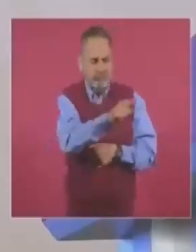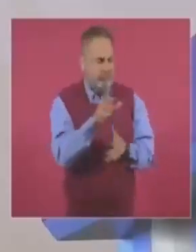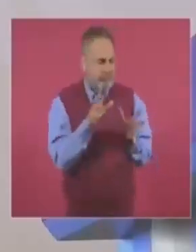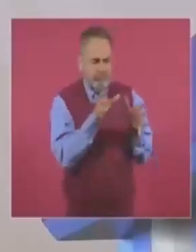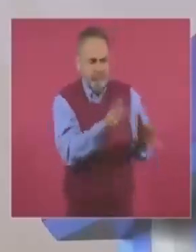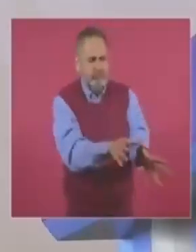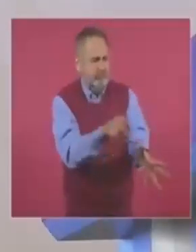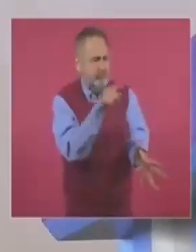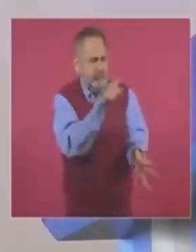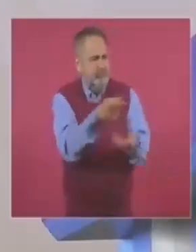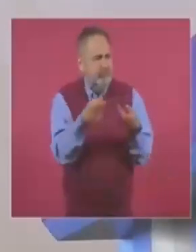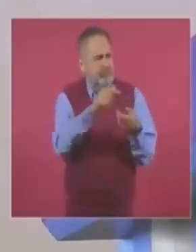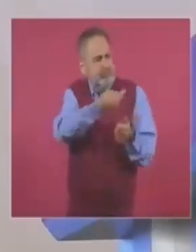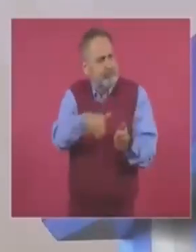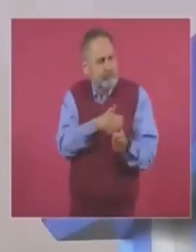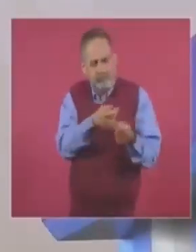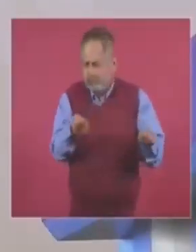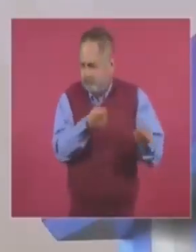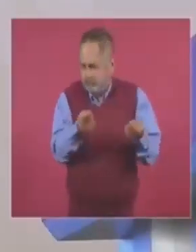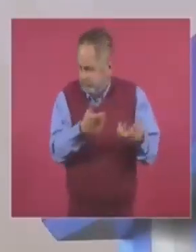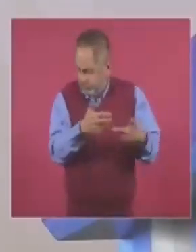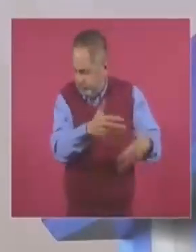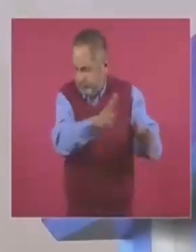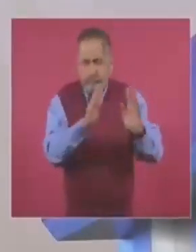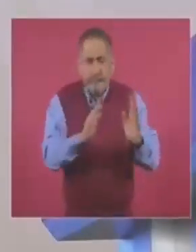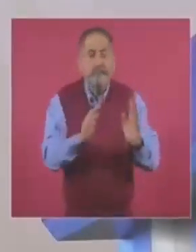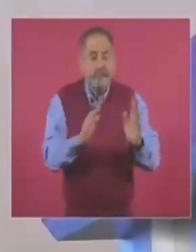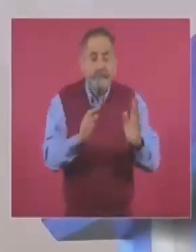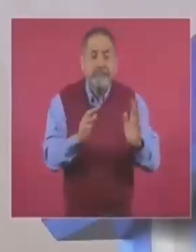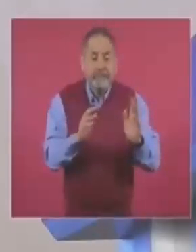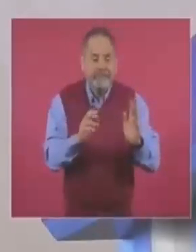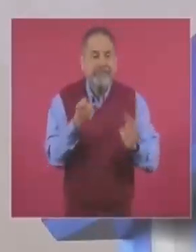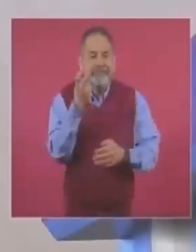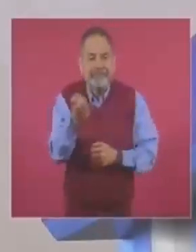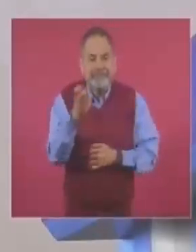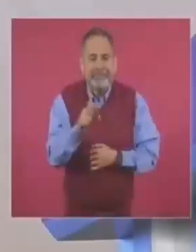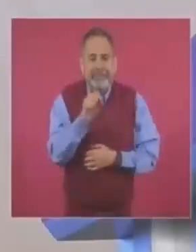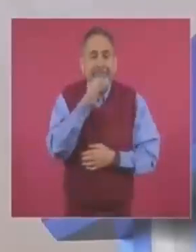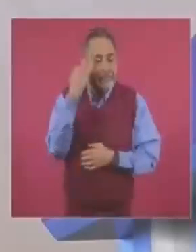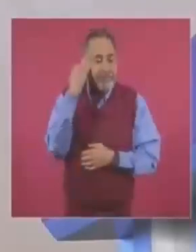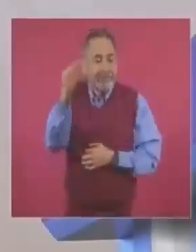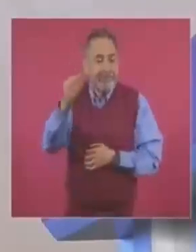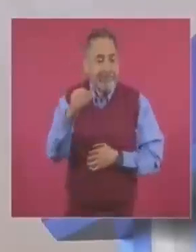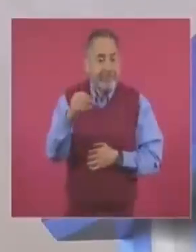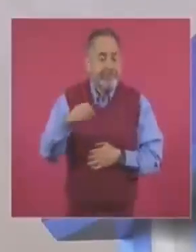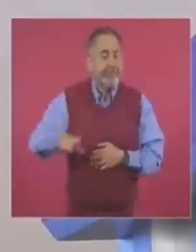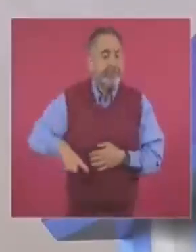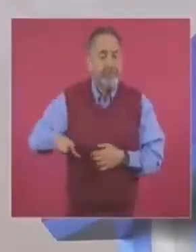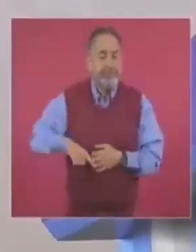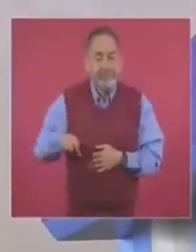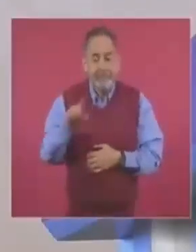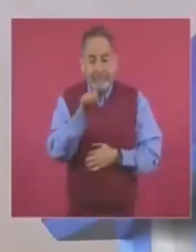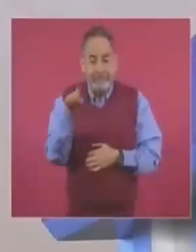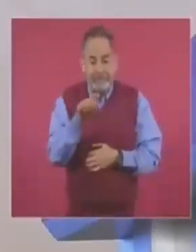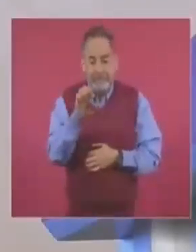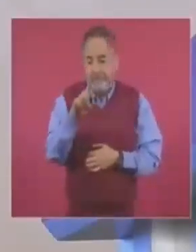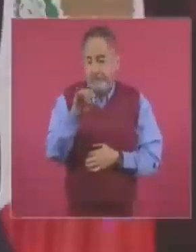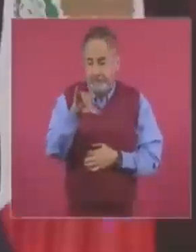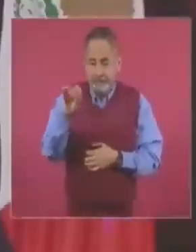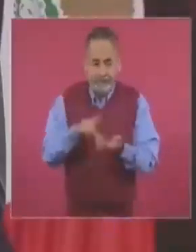Poder Judicial de la Federación. Todas estas pues pues sí, digamos desde un punto de vista